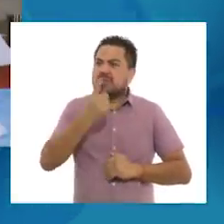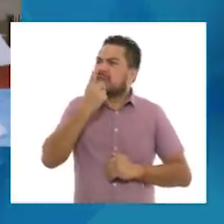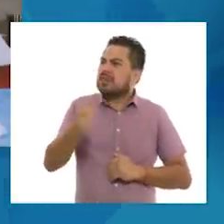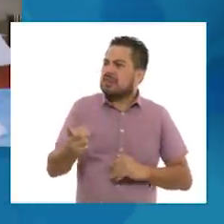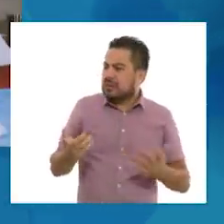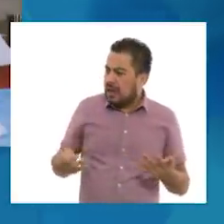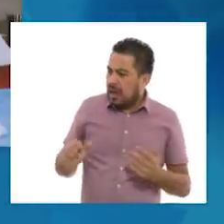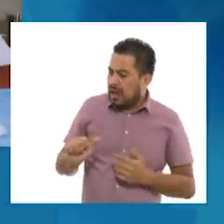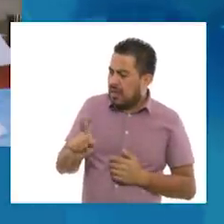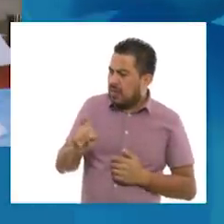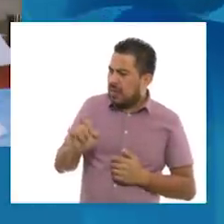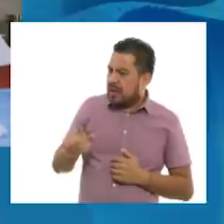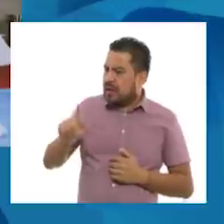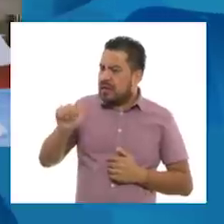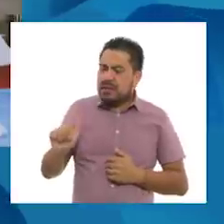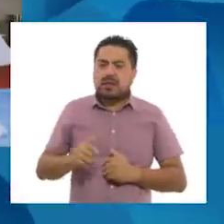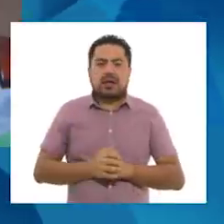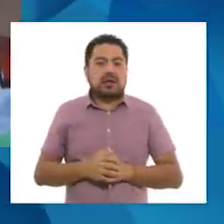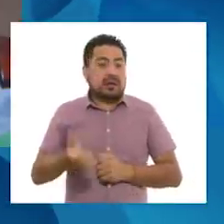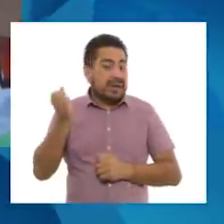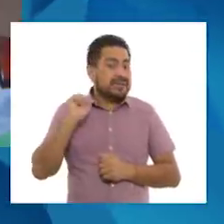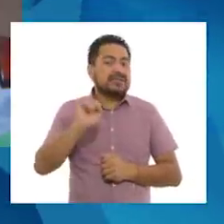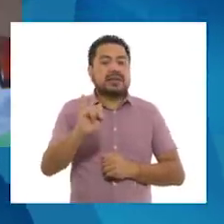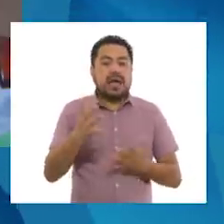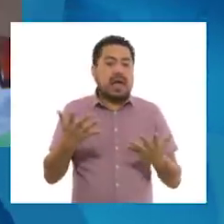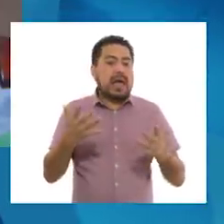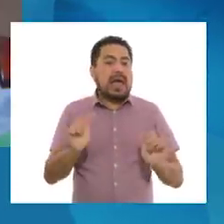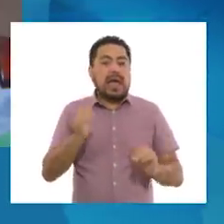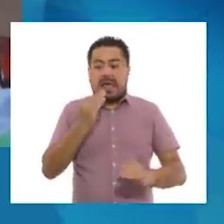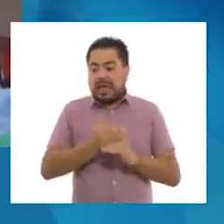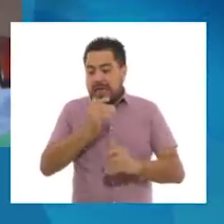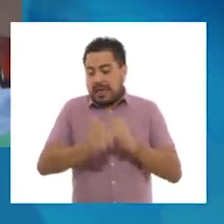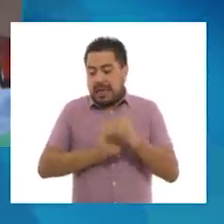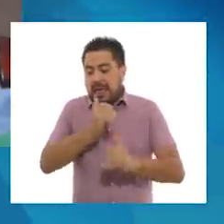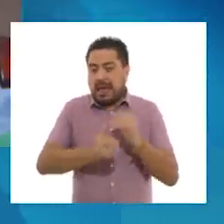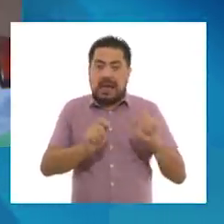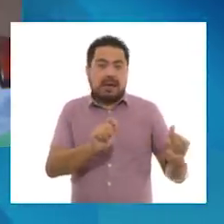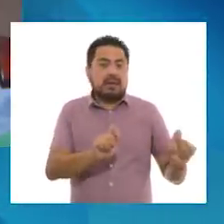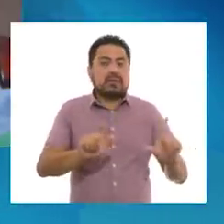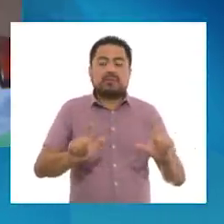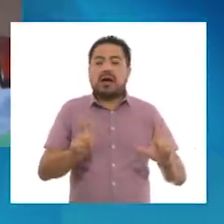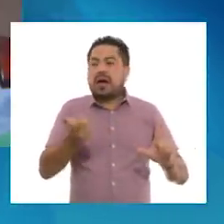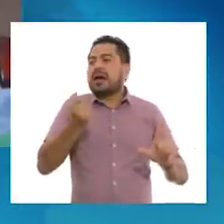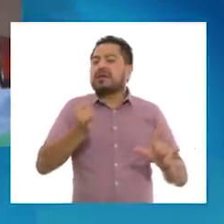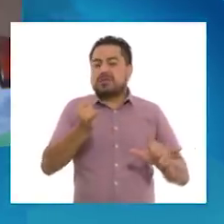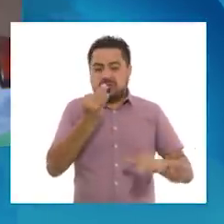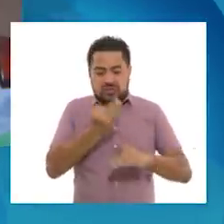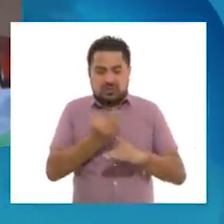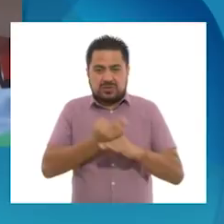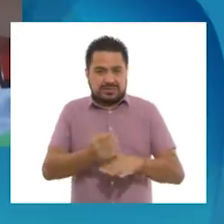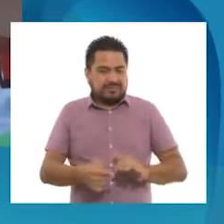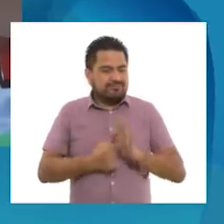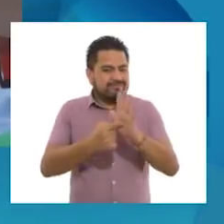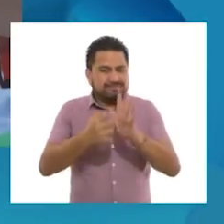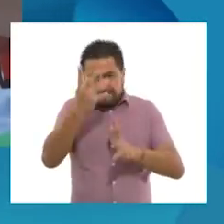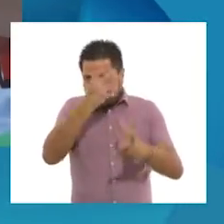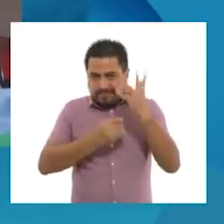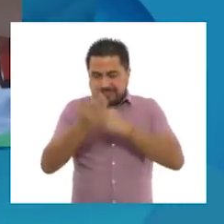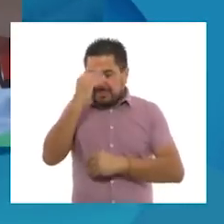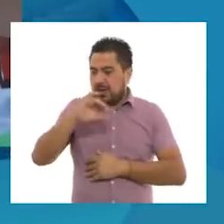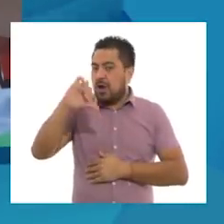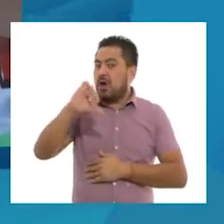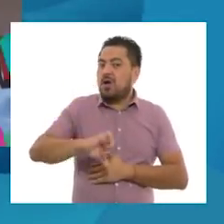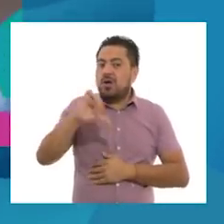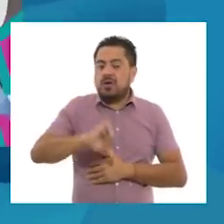Adelita? ¡Ah, sí! Que ya estamos llegando al final del programa. Así que aquí está lo que aprendimos el día de